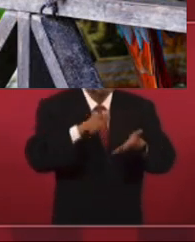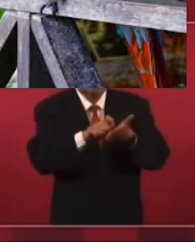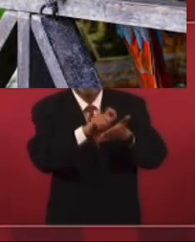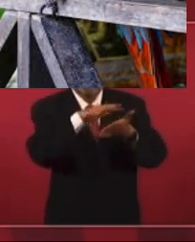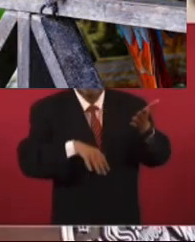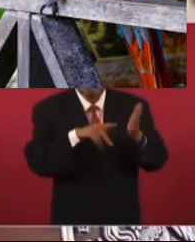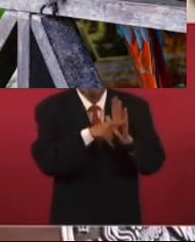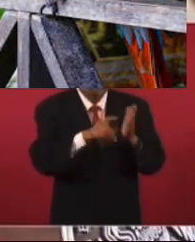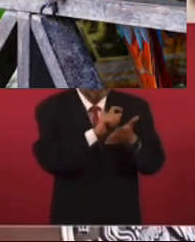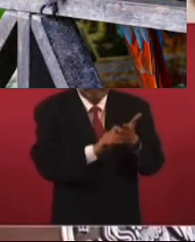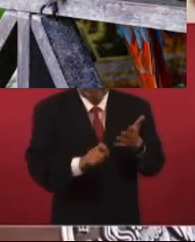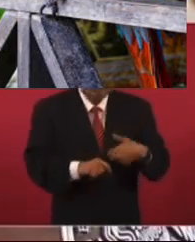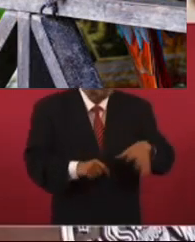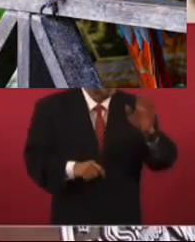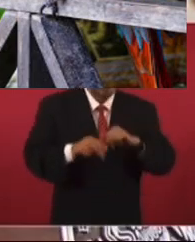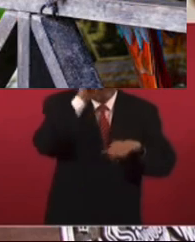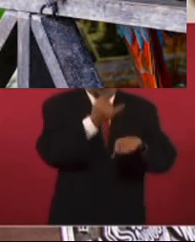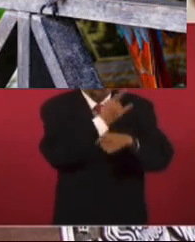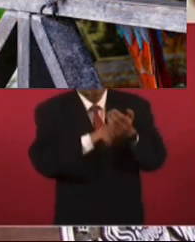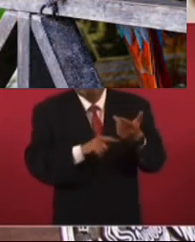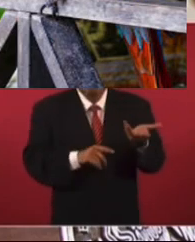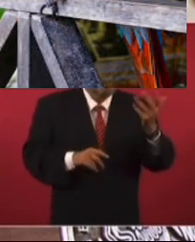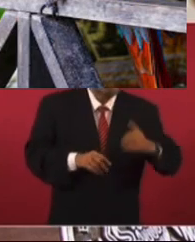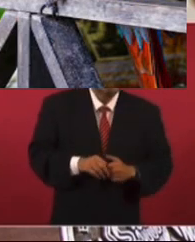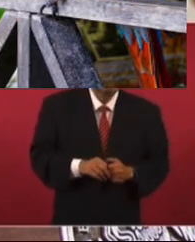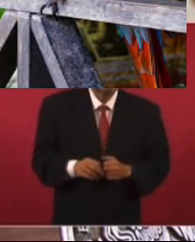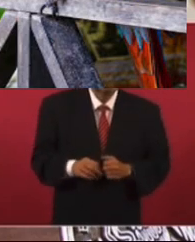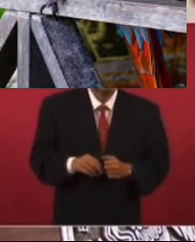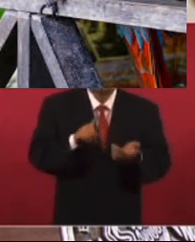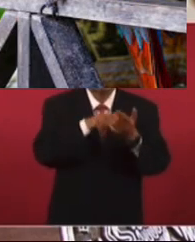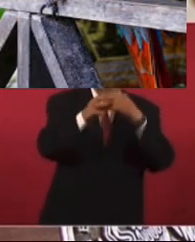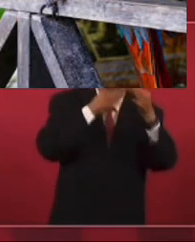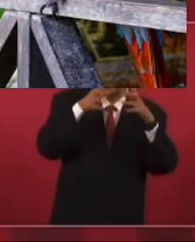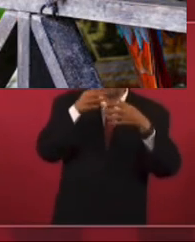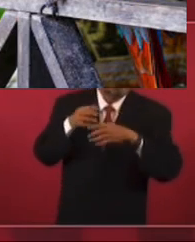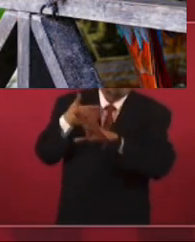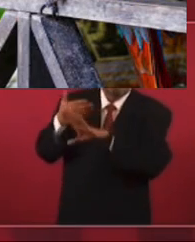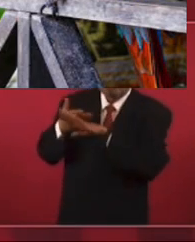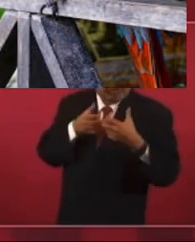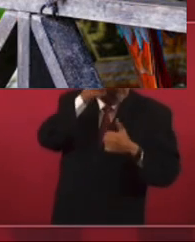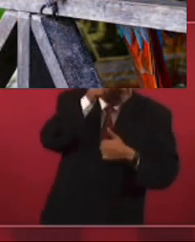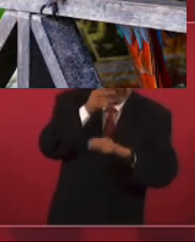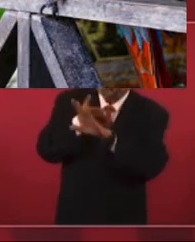para mantener a la gente en la pobreza. Para eso es. Se le va a acabar la verborrea y se le